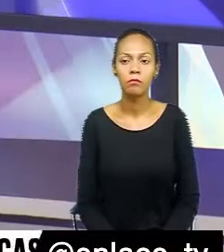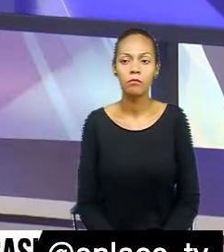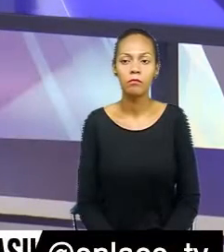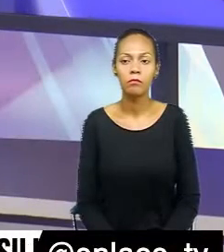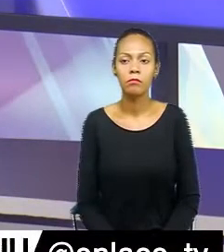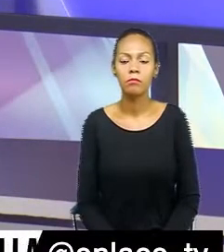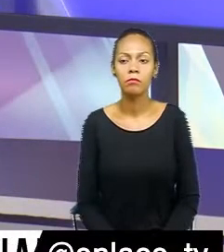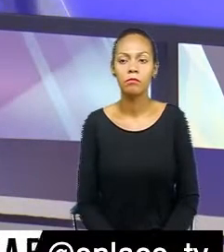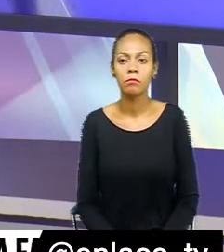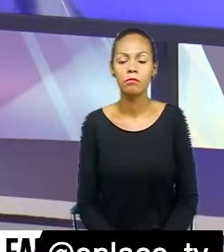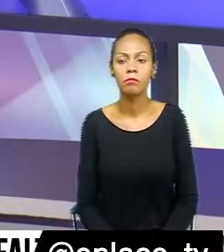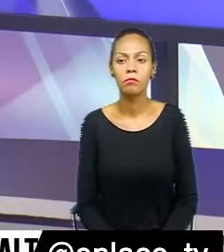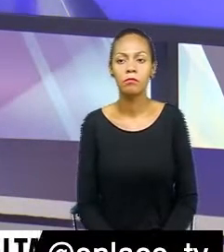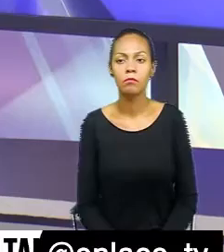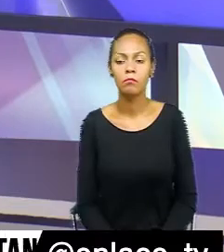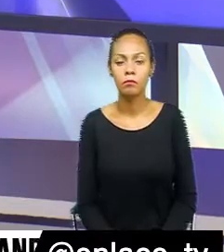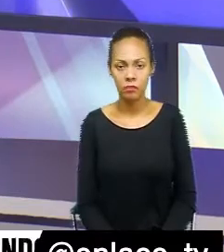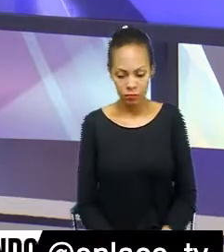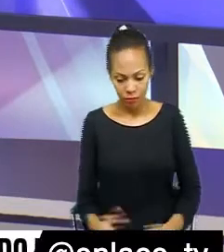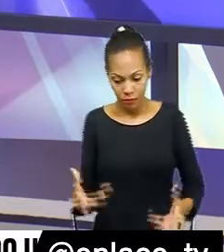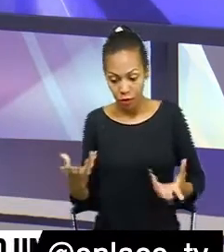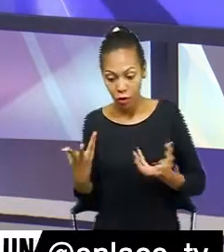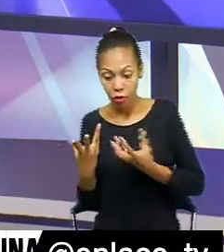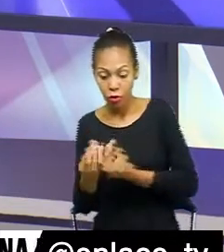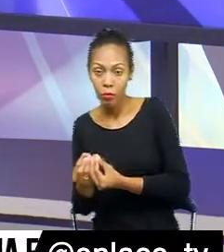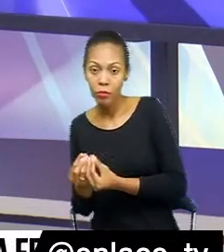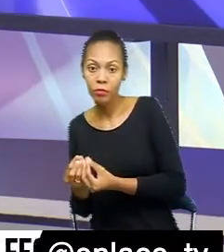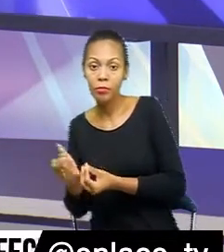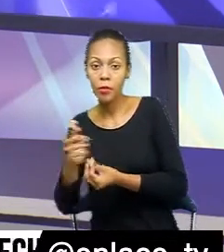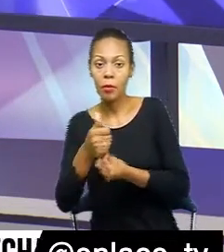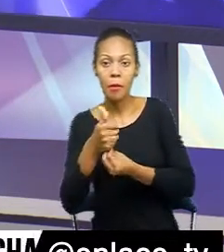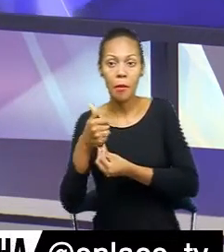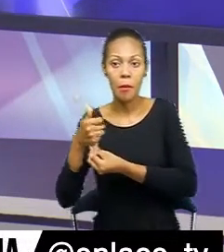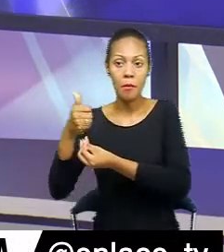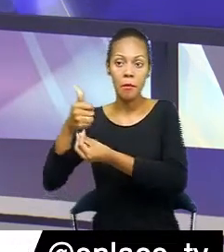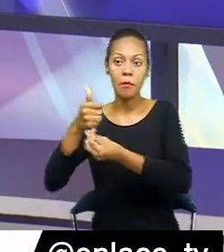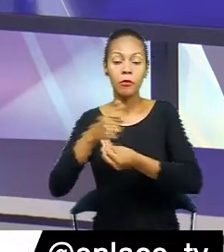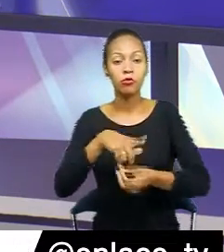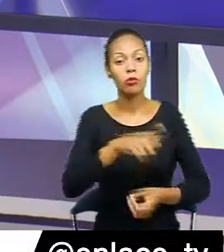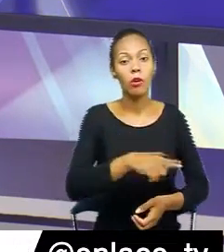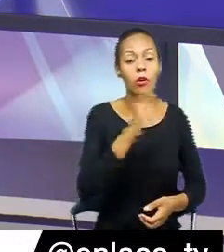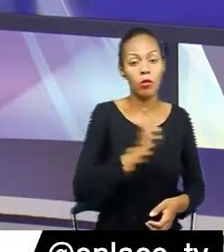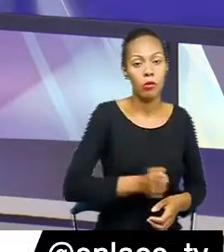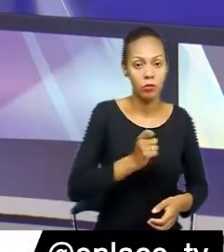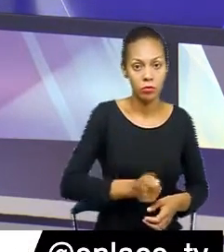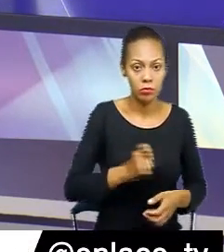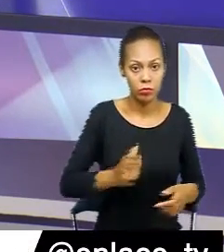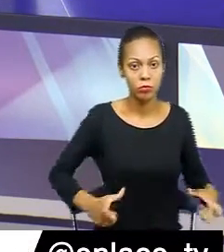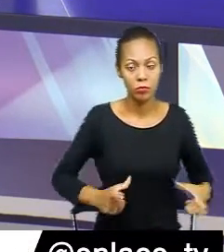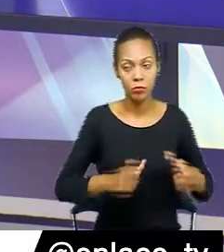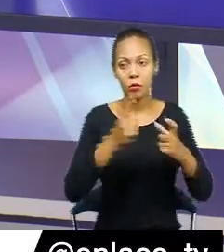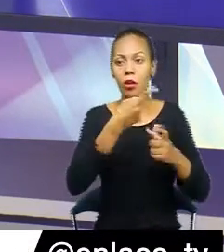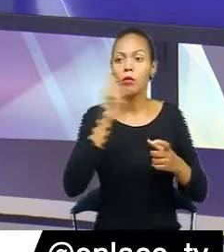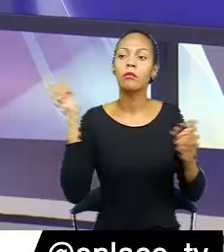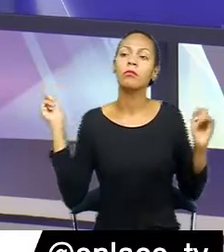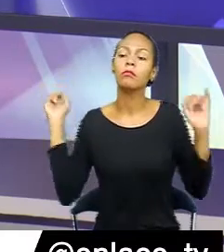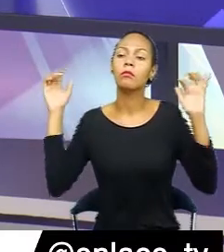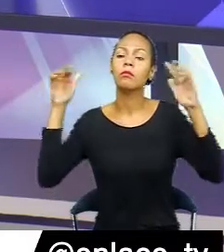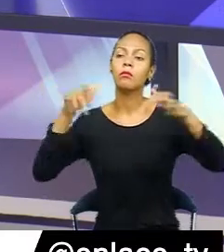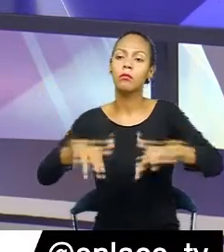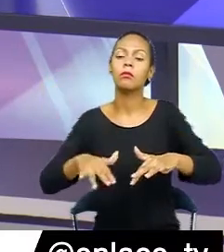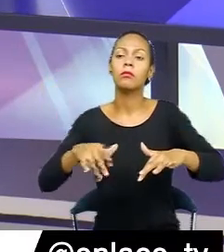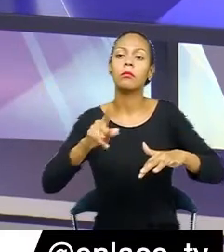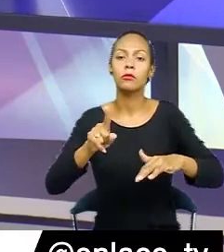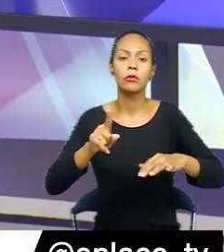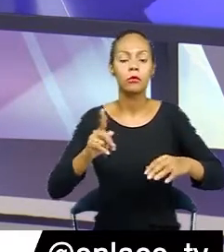Y magistrados de la Corte Constitucional harán presencia en el Seminario de Cultura de la Legalidad, el cual se realizará por parte de la Alcaldía